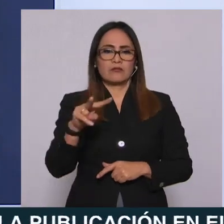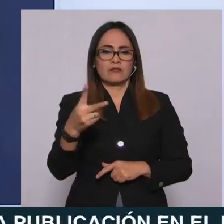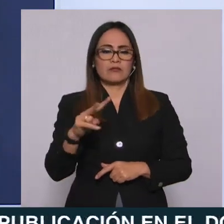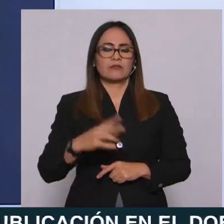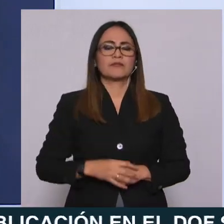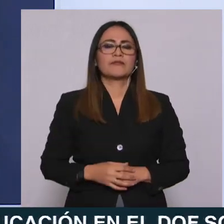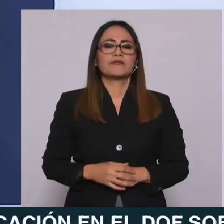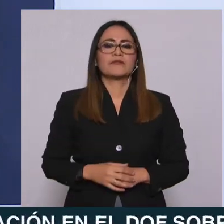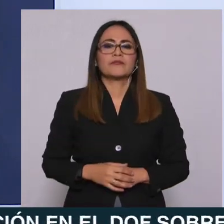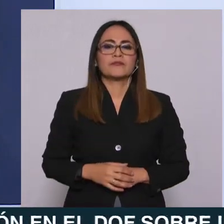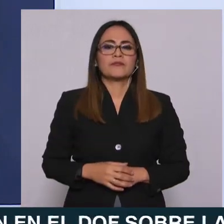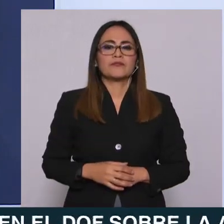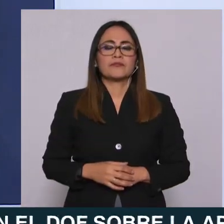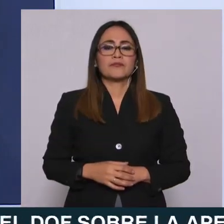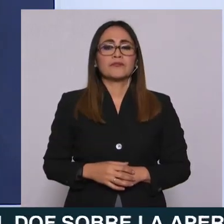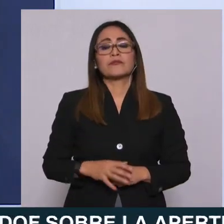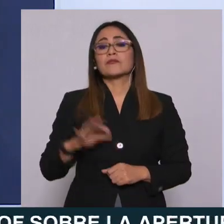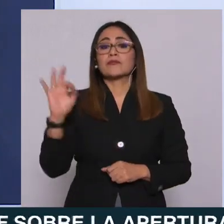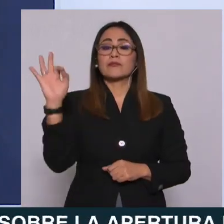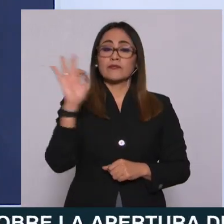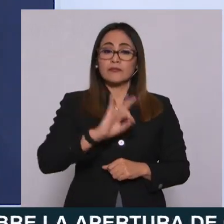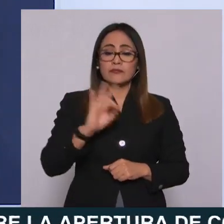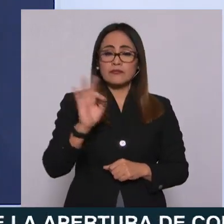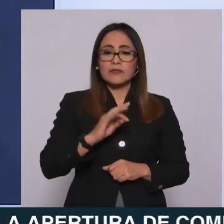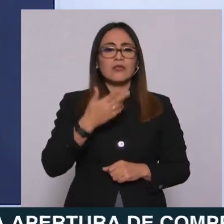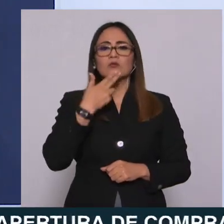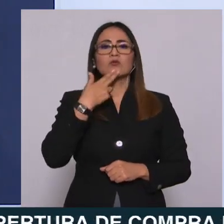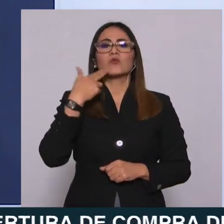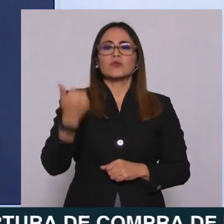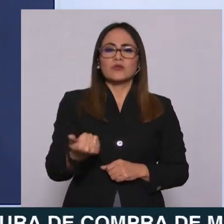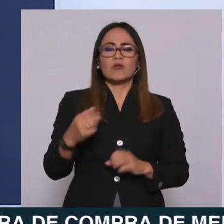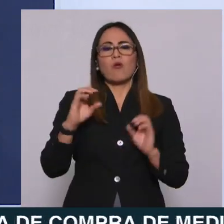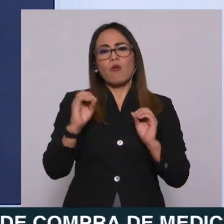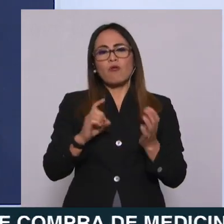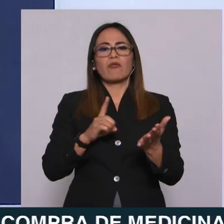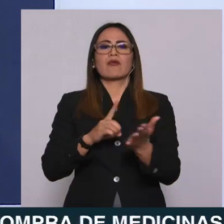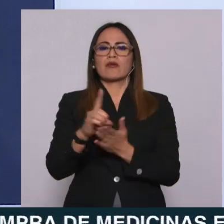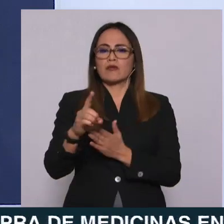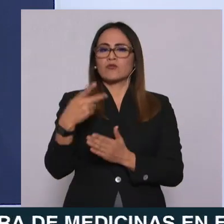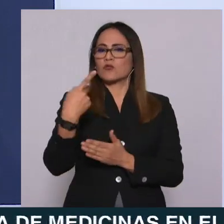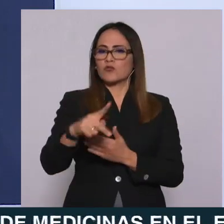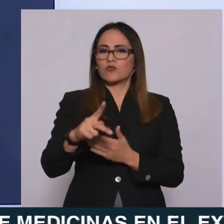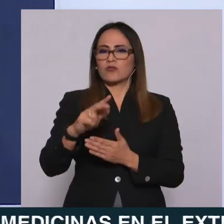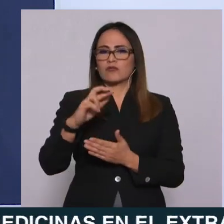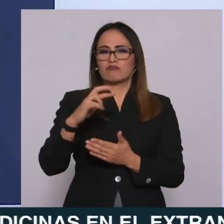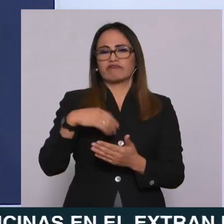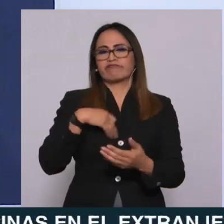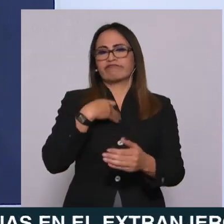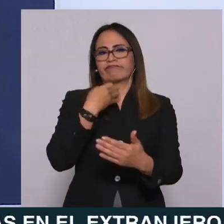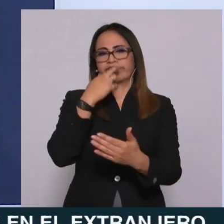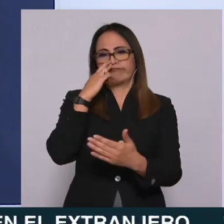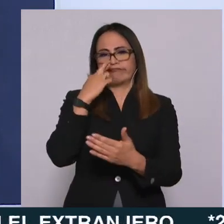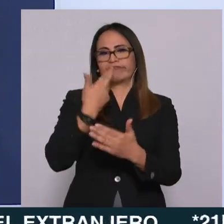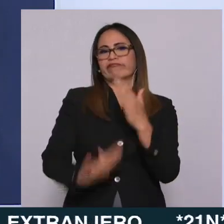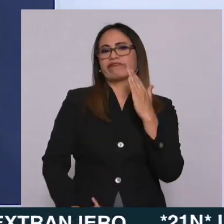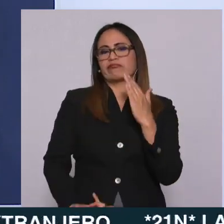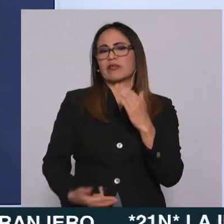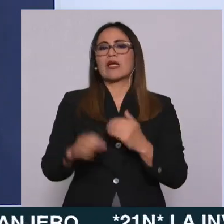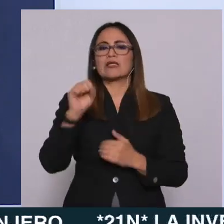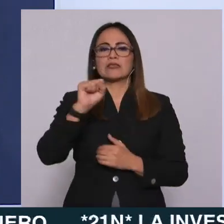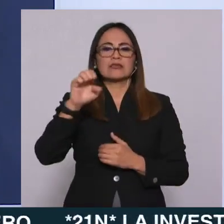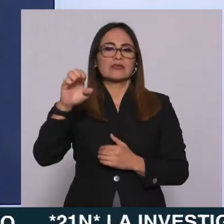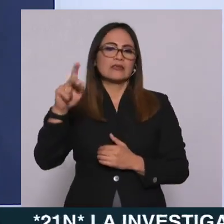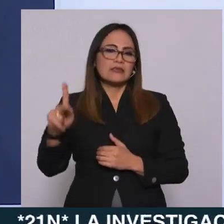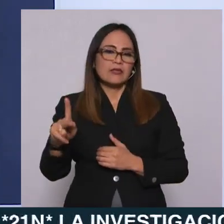Por considerar que carece de eficacia y puede derivar en violaciones a los derechos de los menores, la Comisión Nacional de Derechos Humanos pidió a la Secretaría de